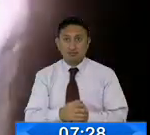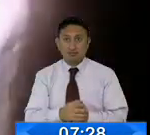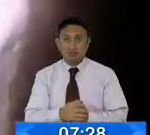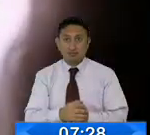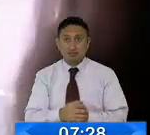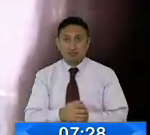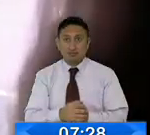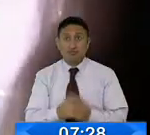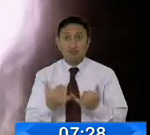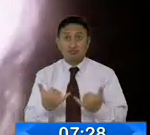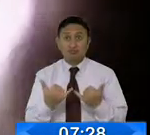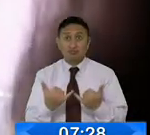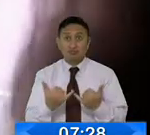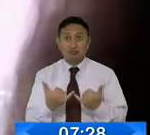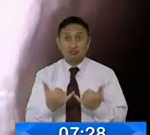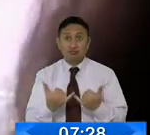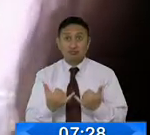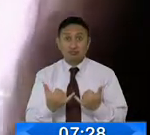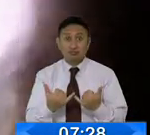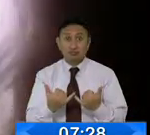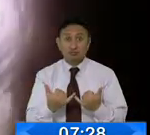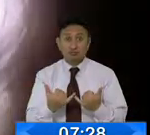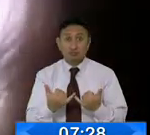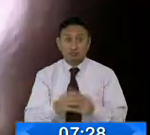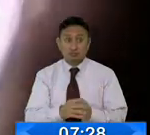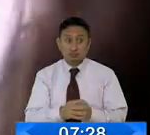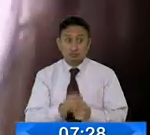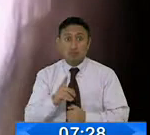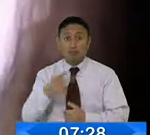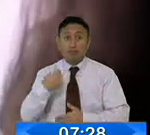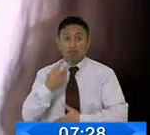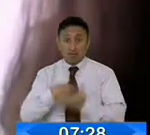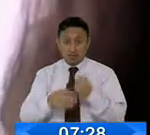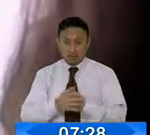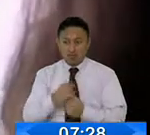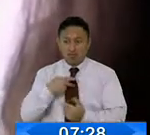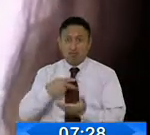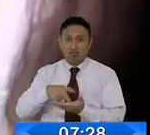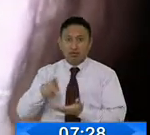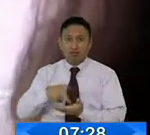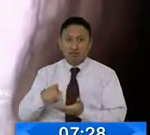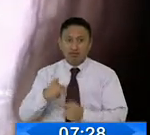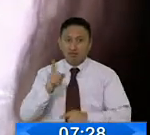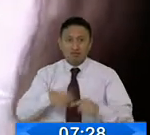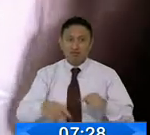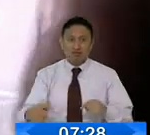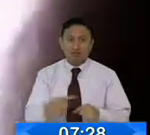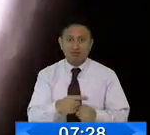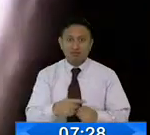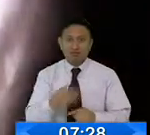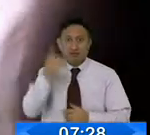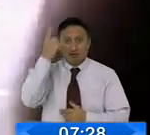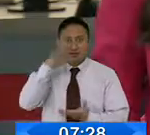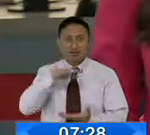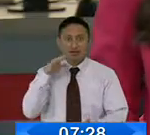este momento yo podría estar pagando la educación de mi hija. Informó Jorge Escobar.